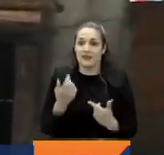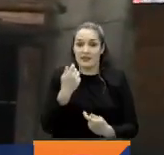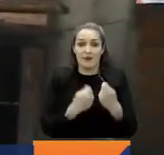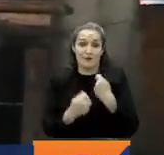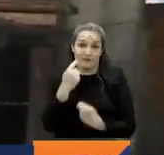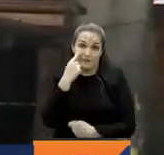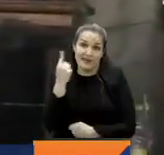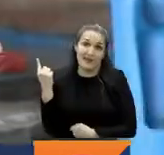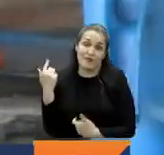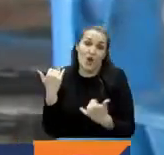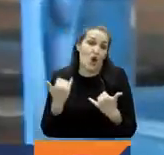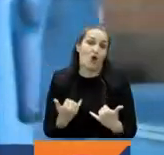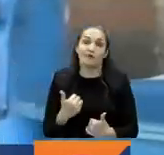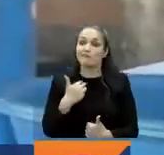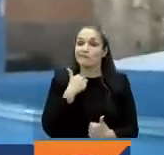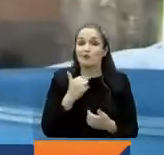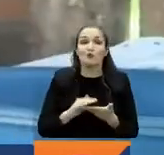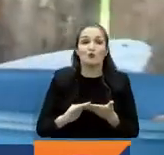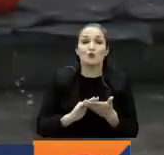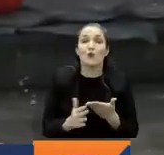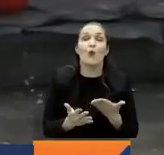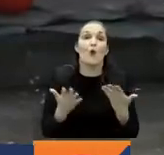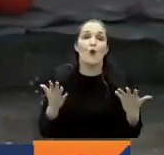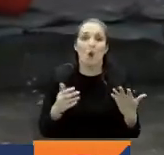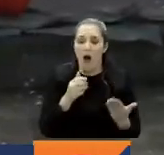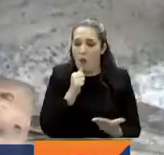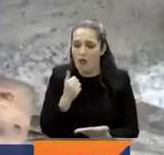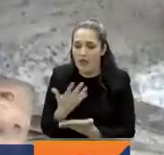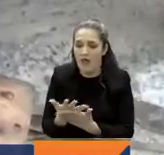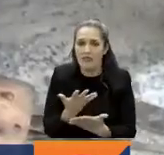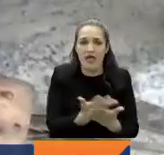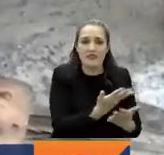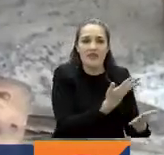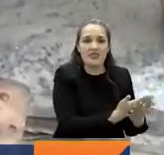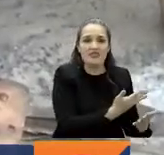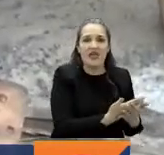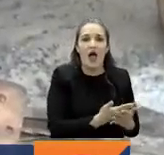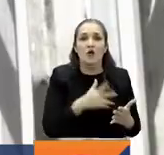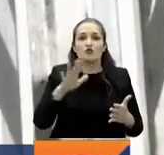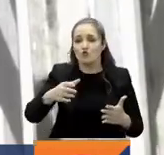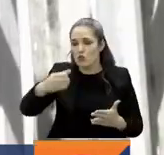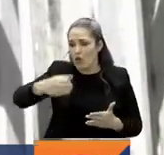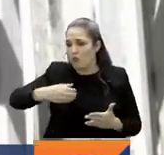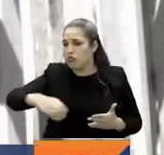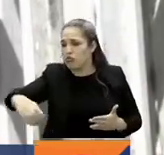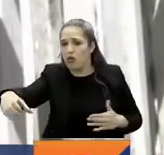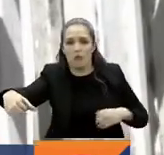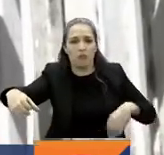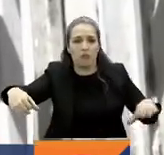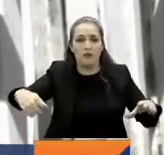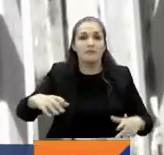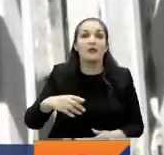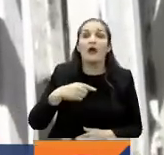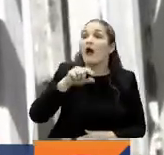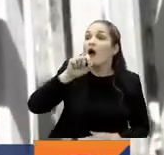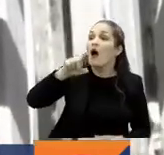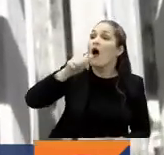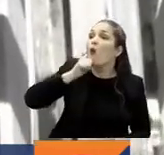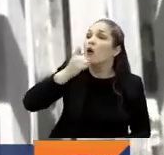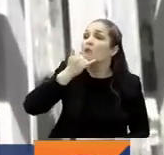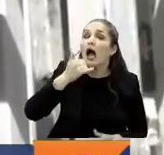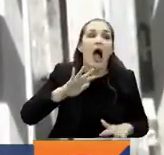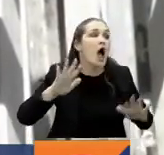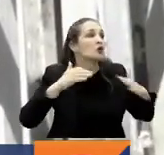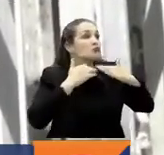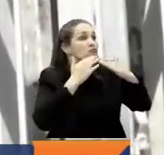hoy es el día que no he podido solucionar porque eso está lleno de barro, se me perdieron las tazas, las cucharas. Anoche no, que no hay agua, recogen de pronto, pero no sabía por qué. Ahora